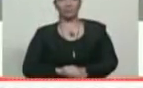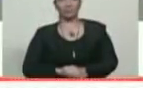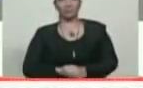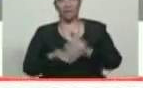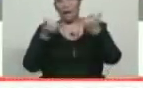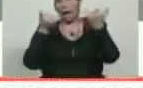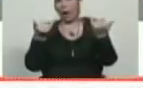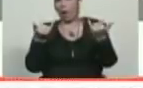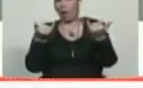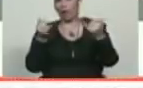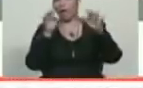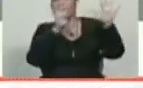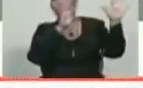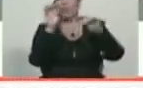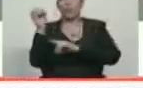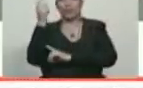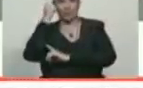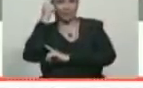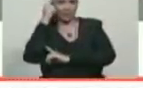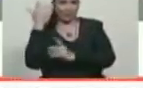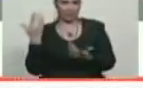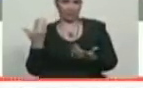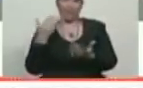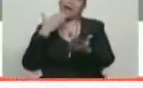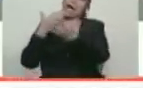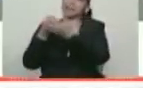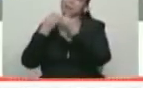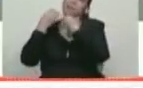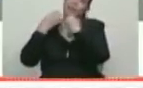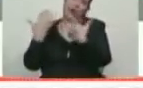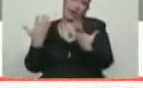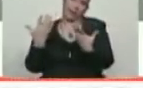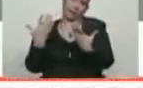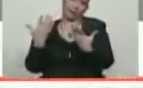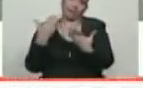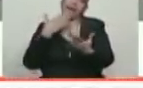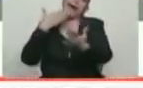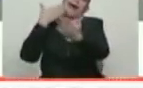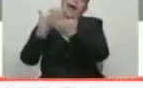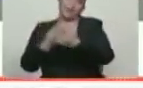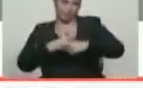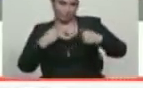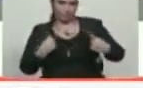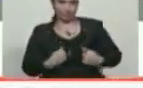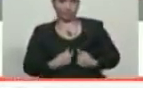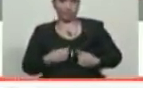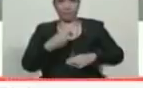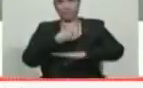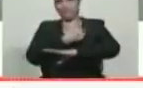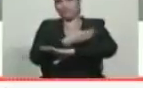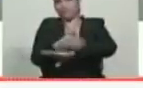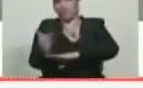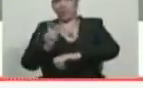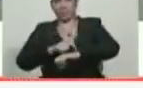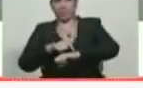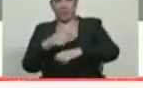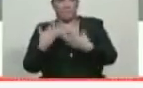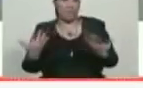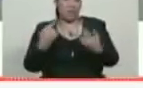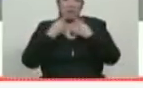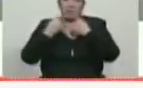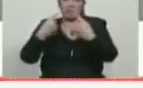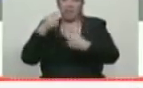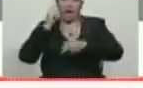ahora nos dieron 90, gracias, qué buenos son. Se lo agradecemos de corazón que nos dé tanto tiempo. Pero